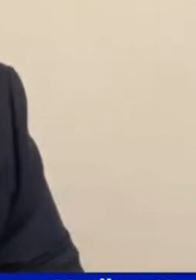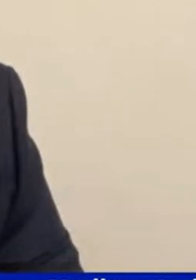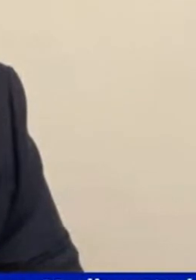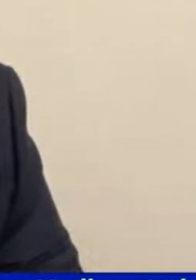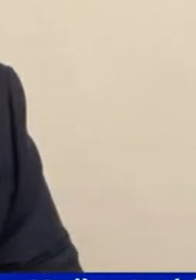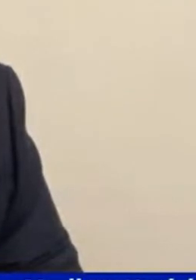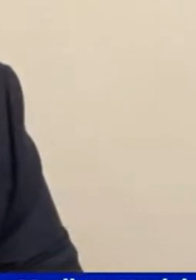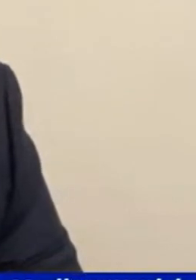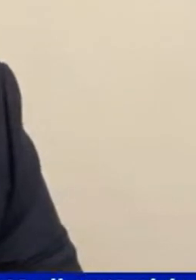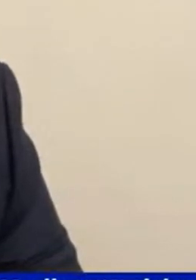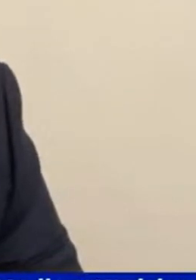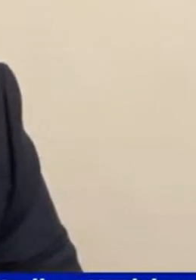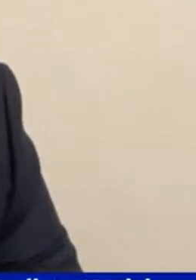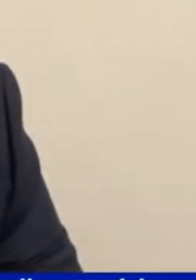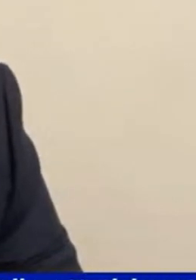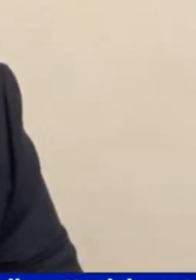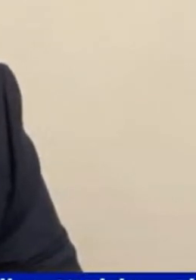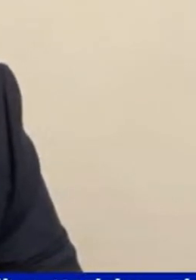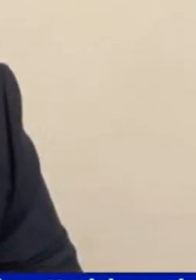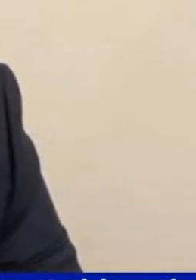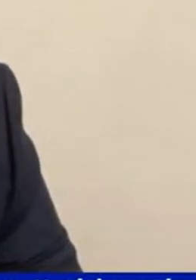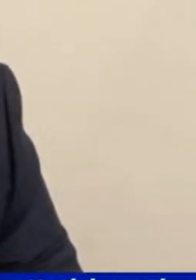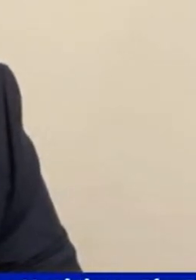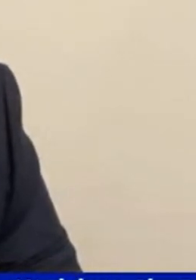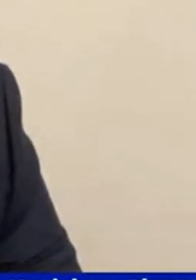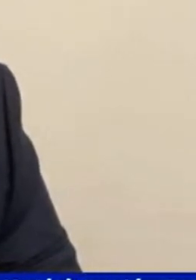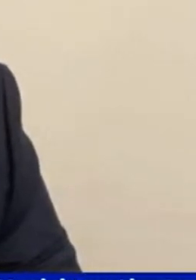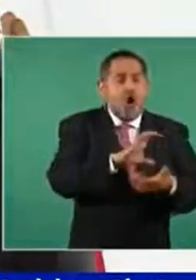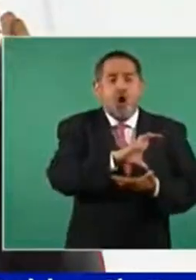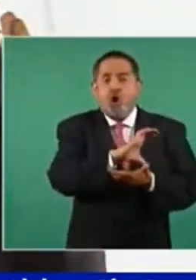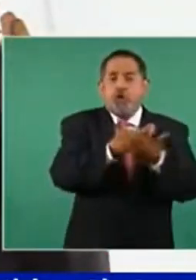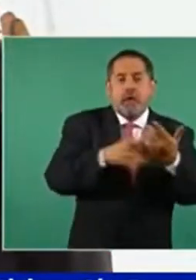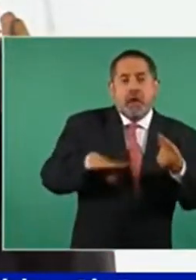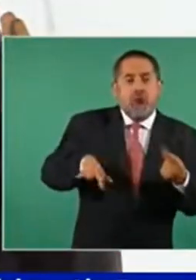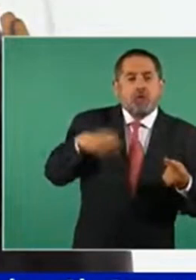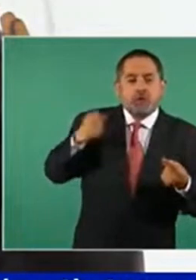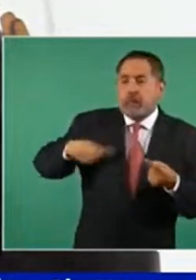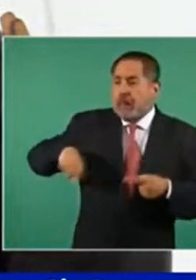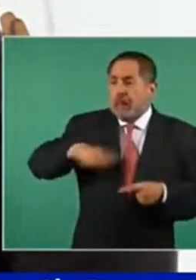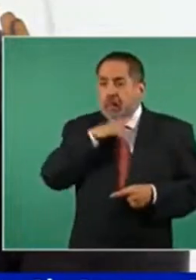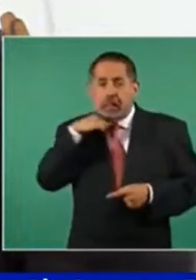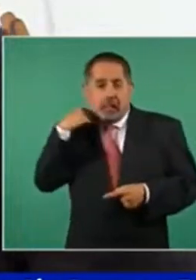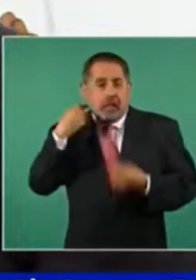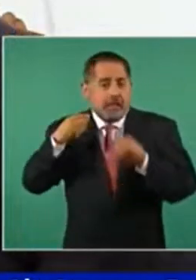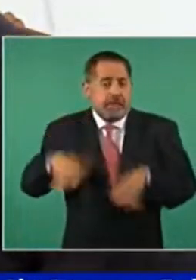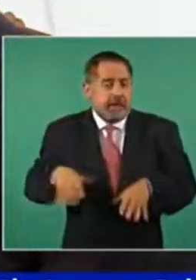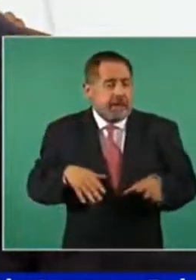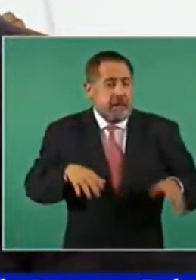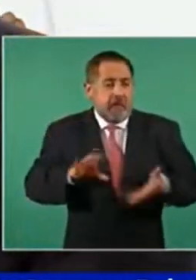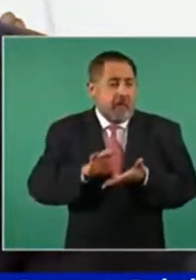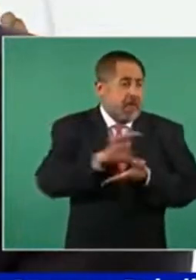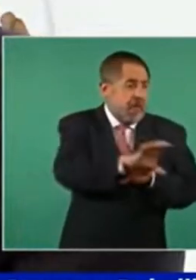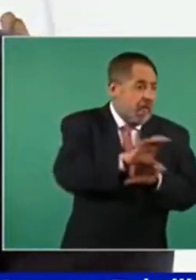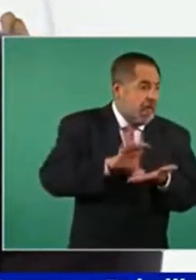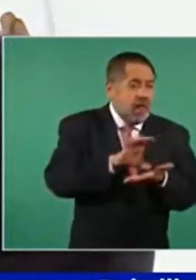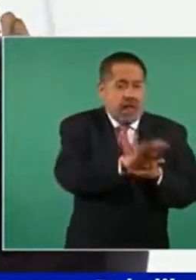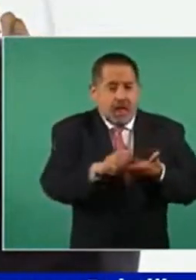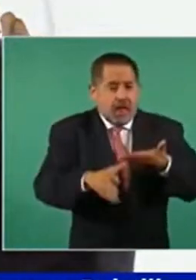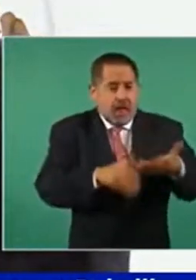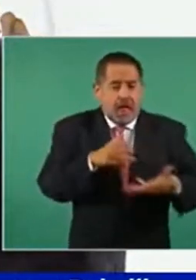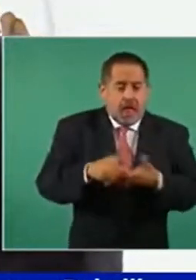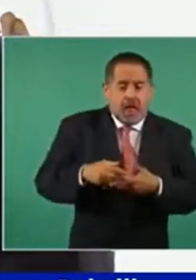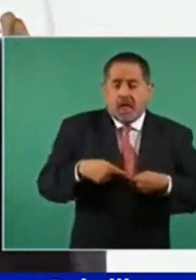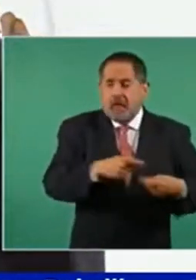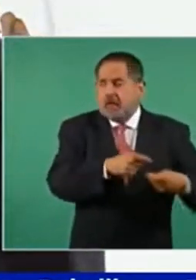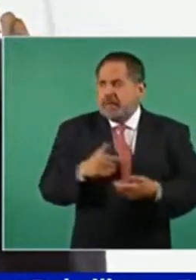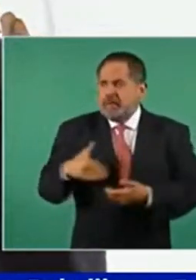nuestros canales. Dice: ahora estamos mejorando nuestra recaudación de impuestos, procurando cobrar a grandes corporaciones nacionales y